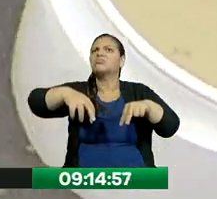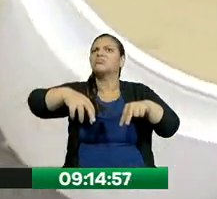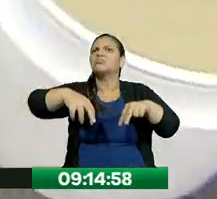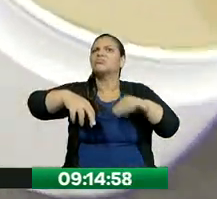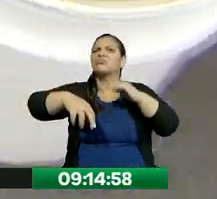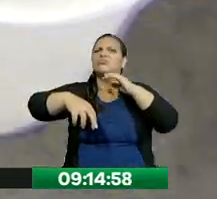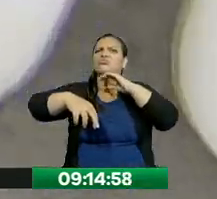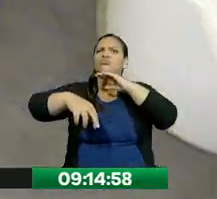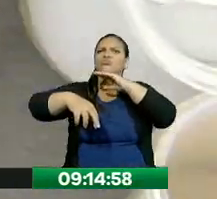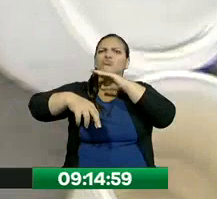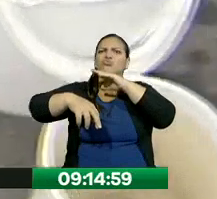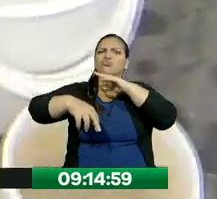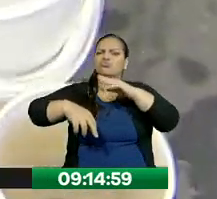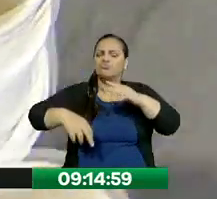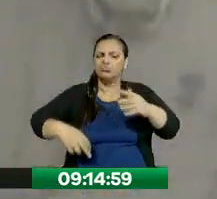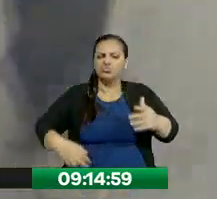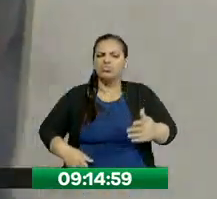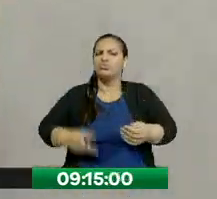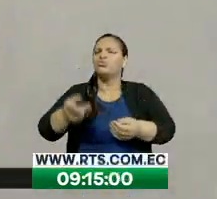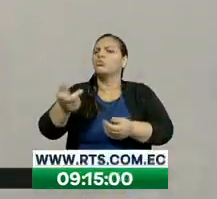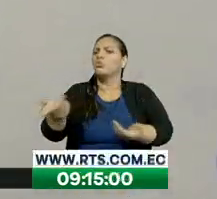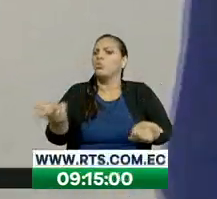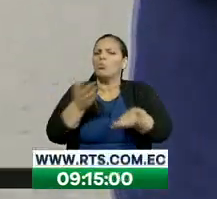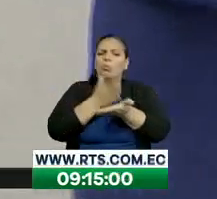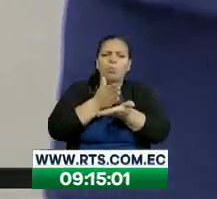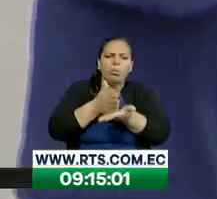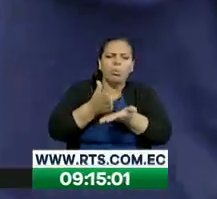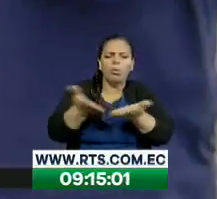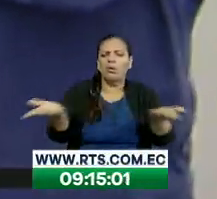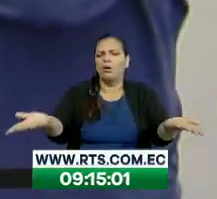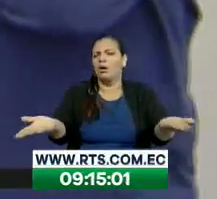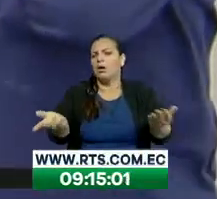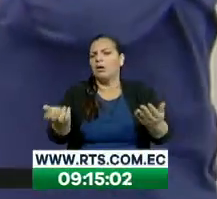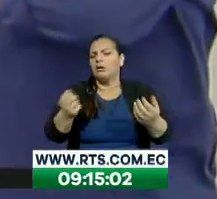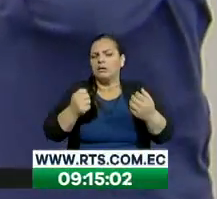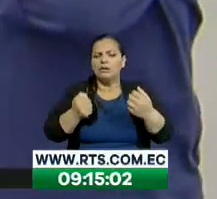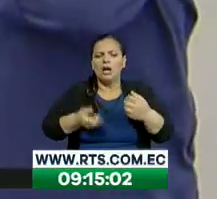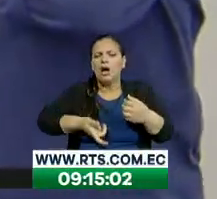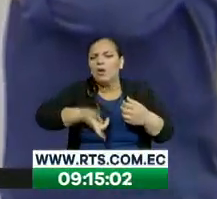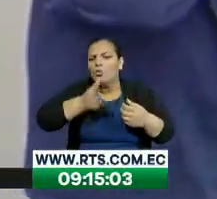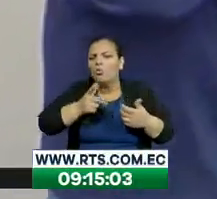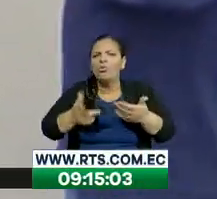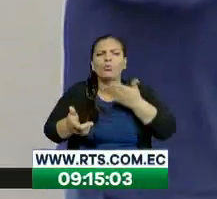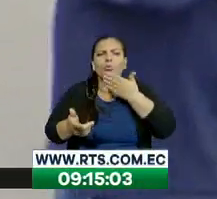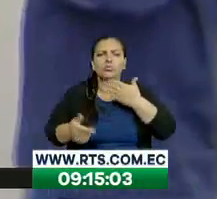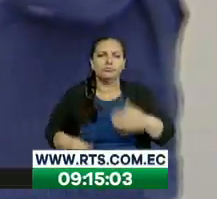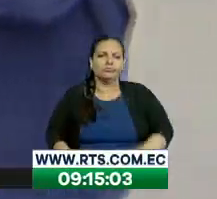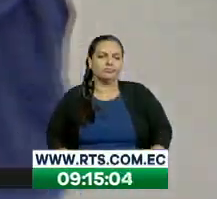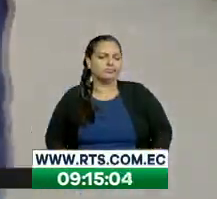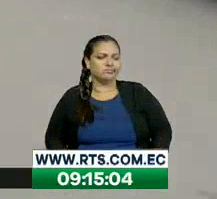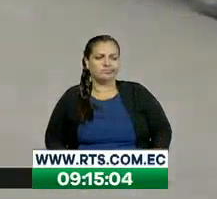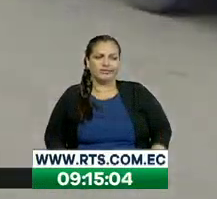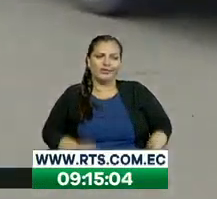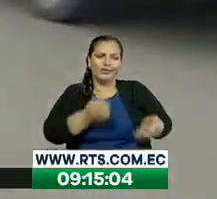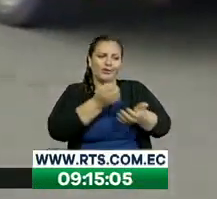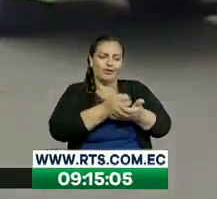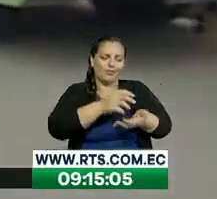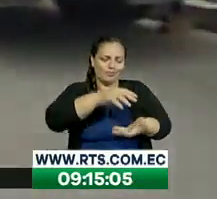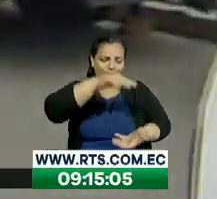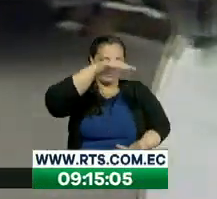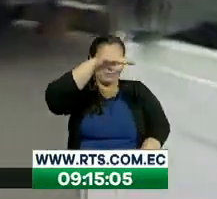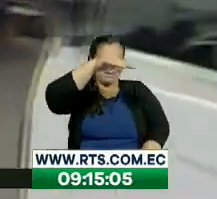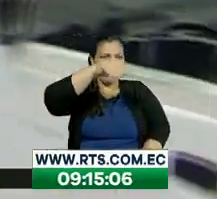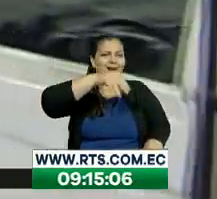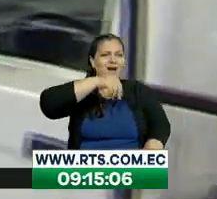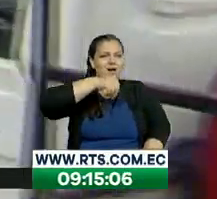obtienen ustedes el agua para el consumo, para beber, para preparar los alimentos? No, compramos botellón de agua y estamos